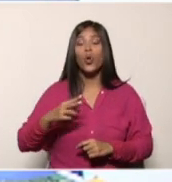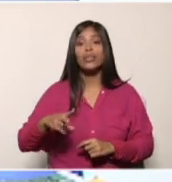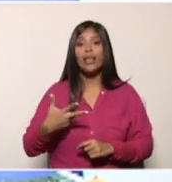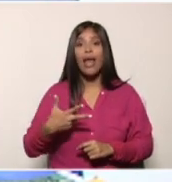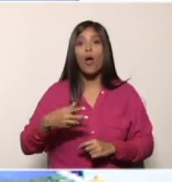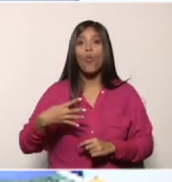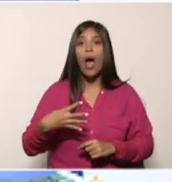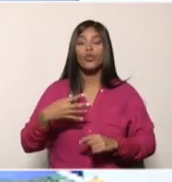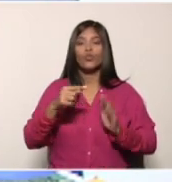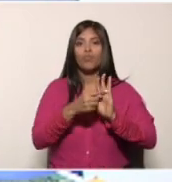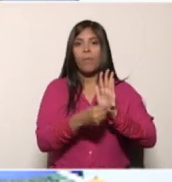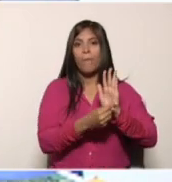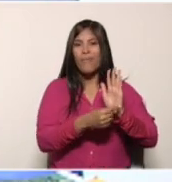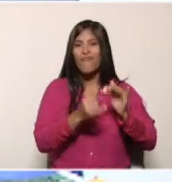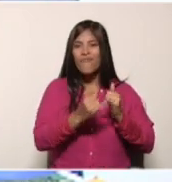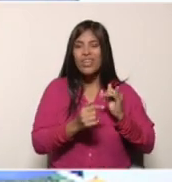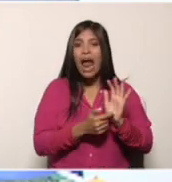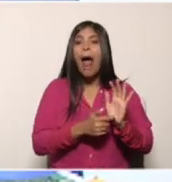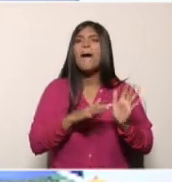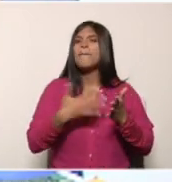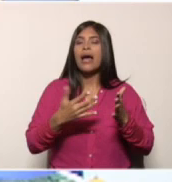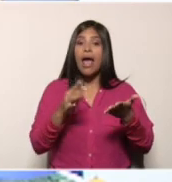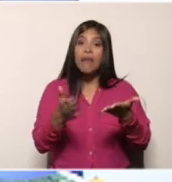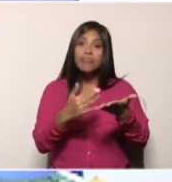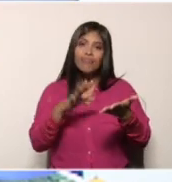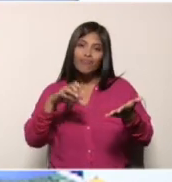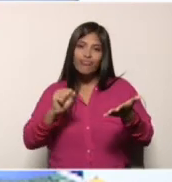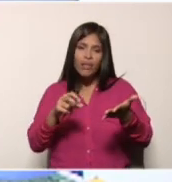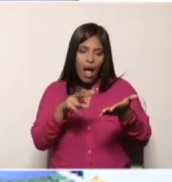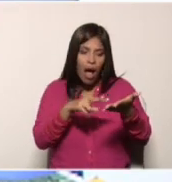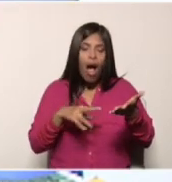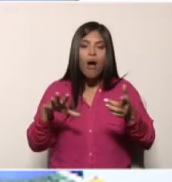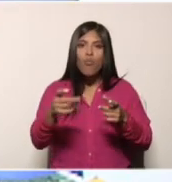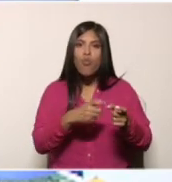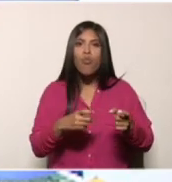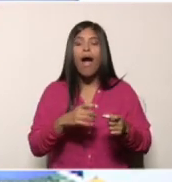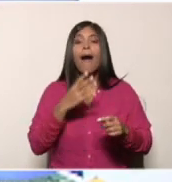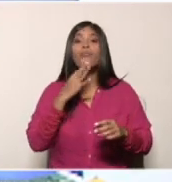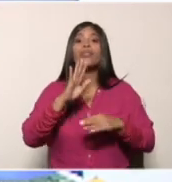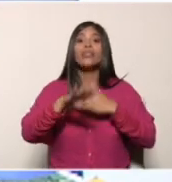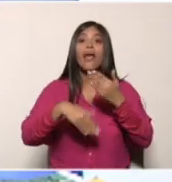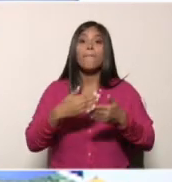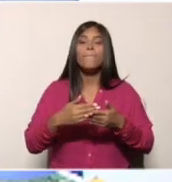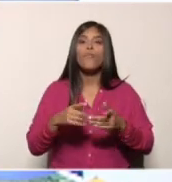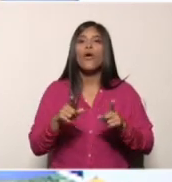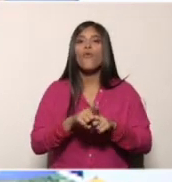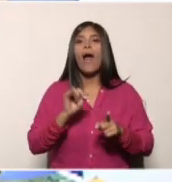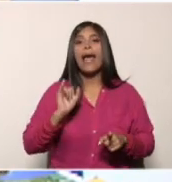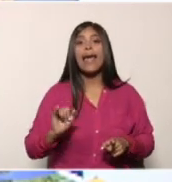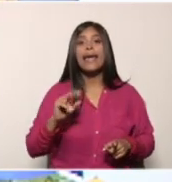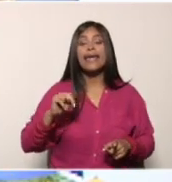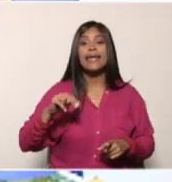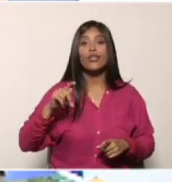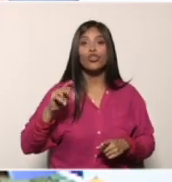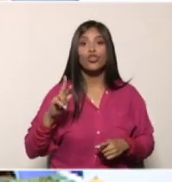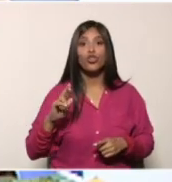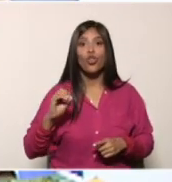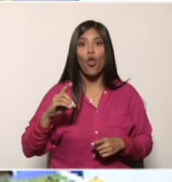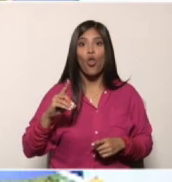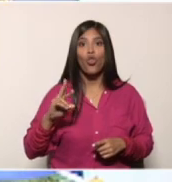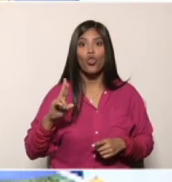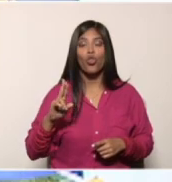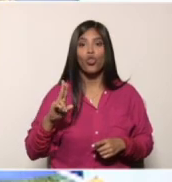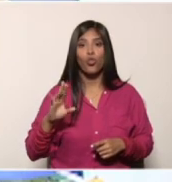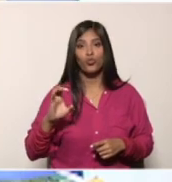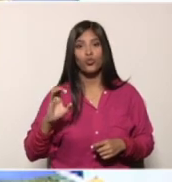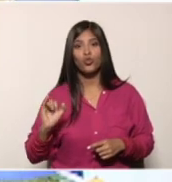introducción. La introducción, digamos, es la entrada al trabajo. Es donde vamos a definir, vamos a explicar